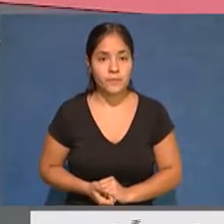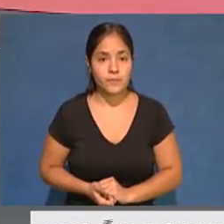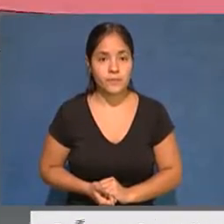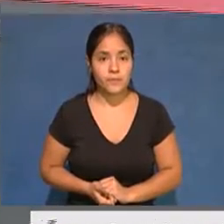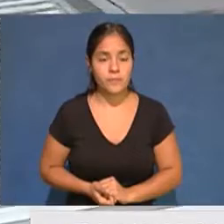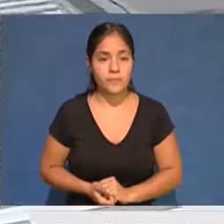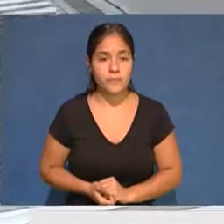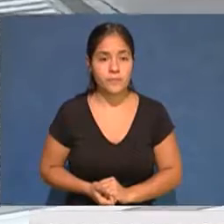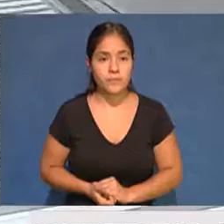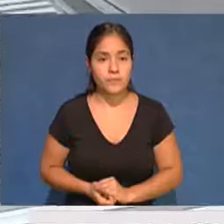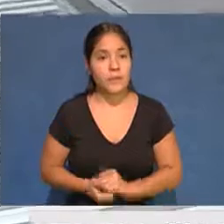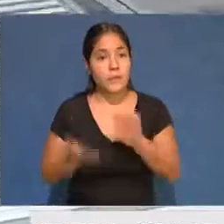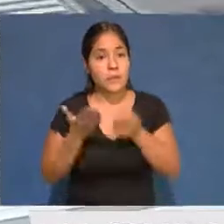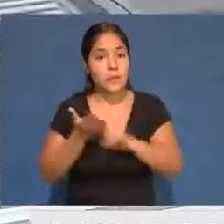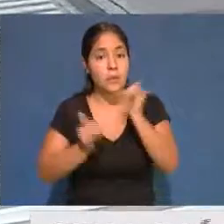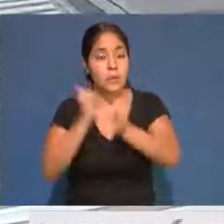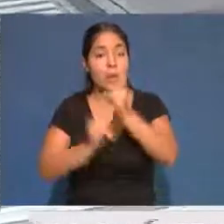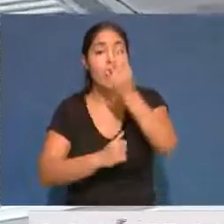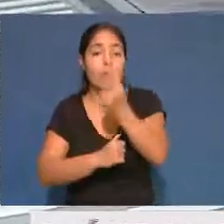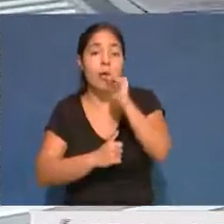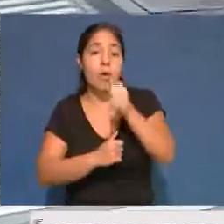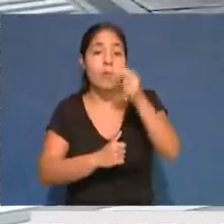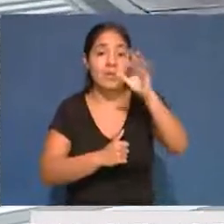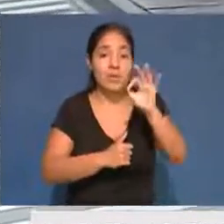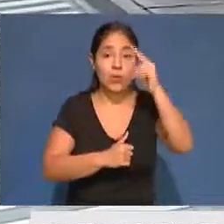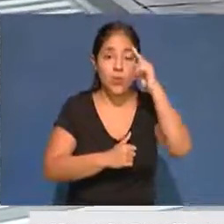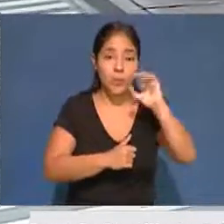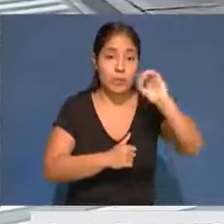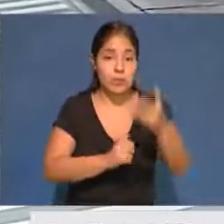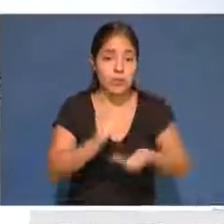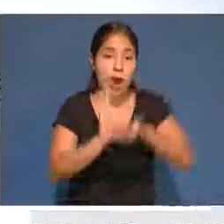implementó este incremento. Reiteramos un aumento del 2,09% en todo el país.